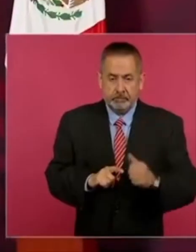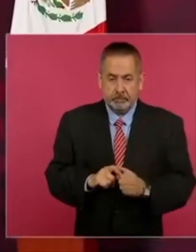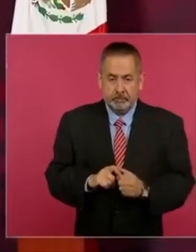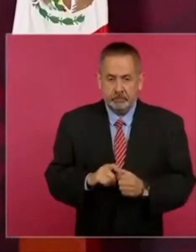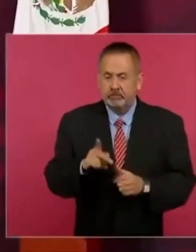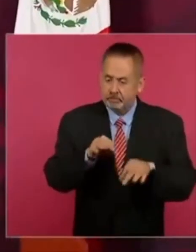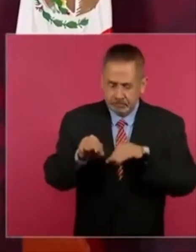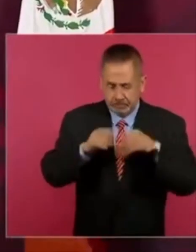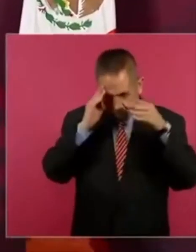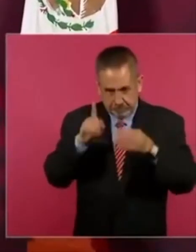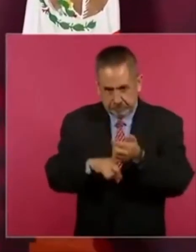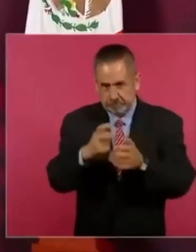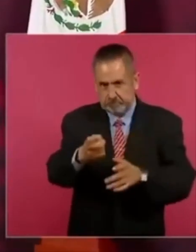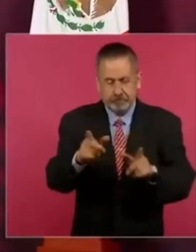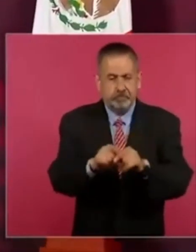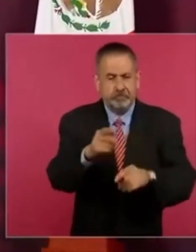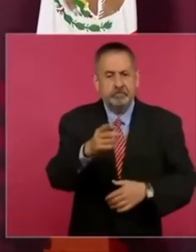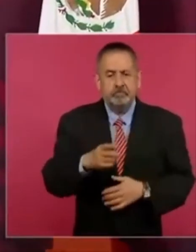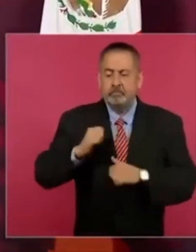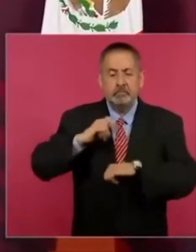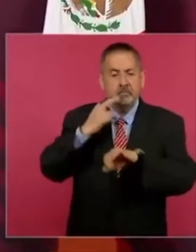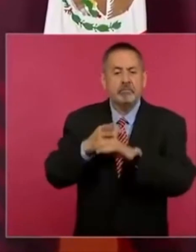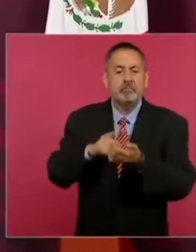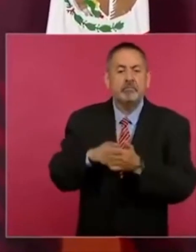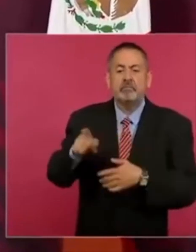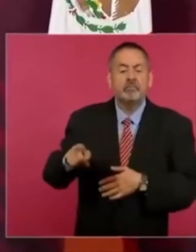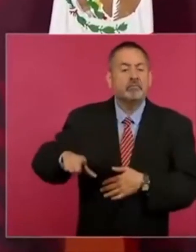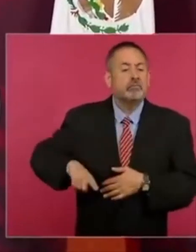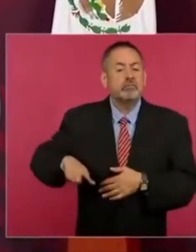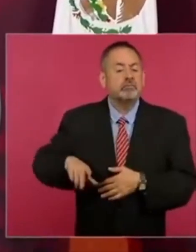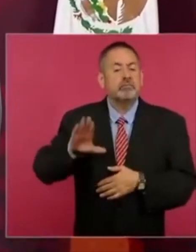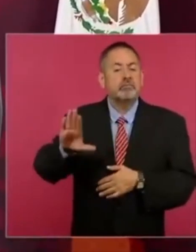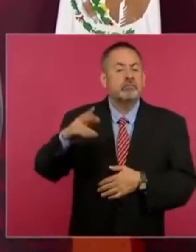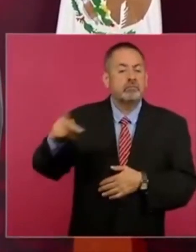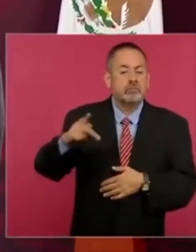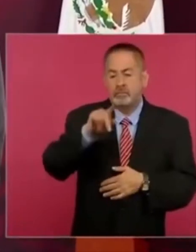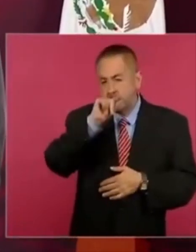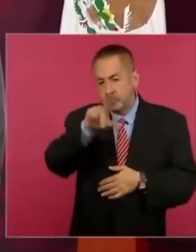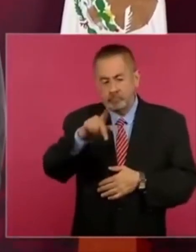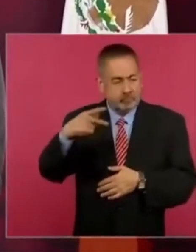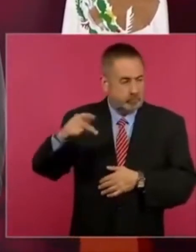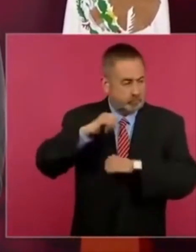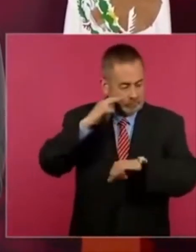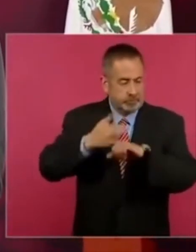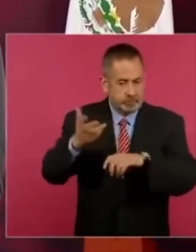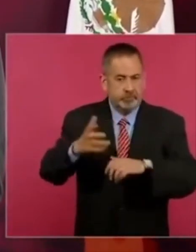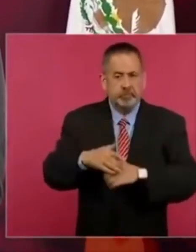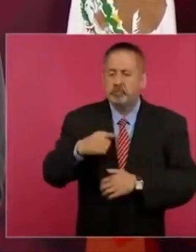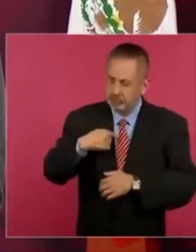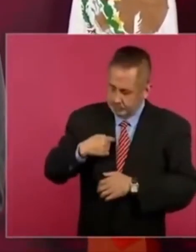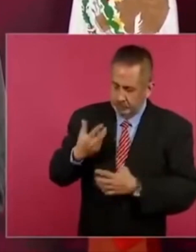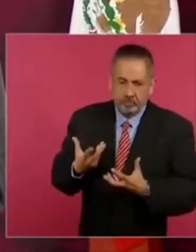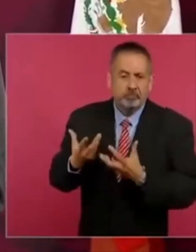Se está trabajando en eso. Está a cargo del gobierno de Jalisco, pero